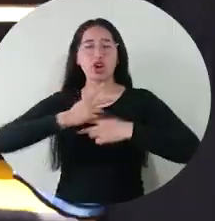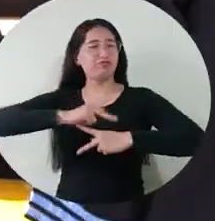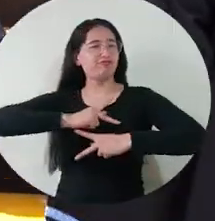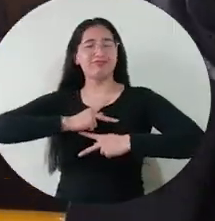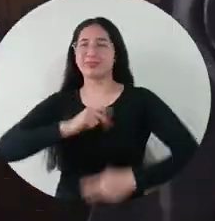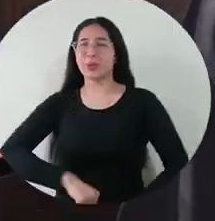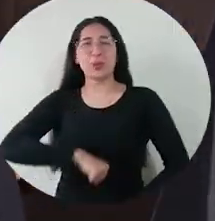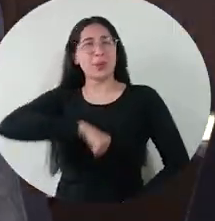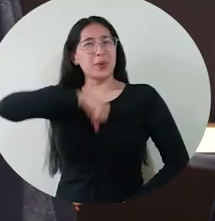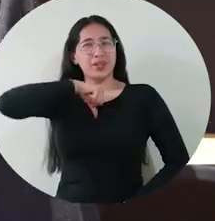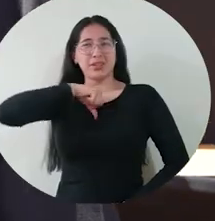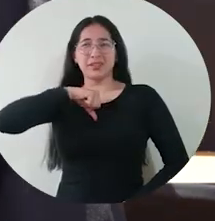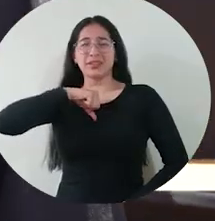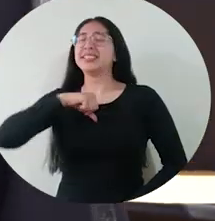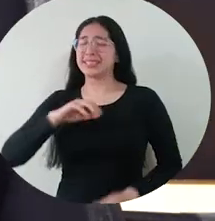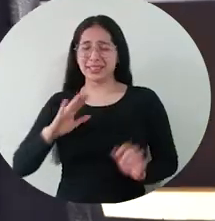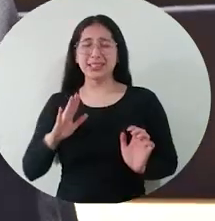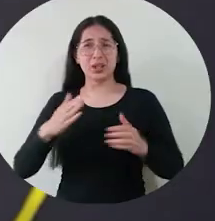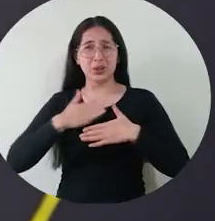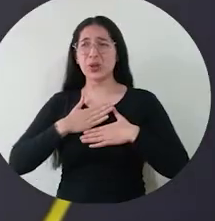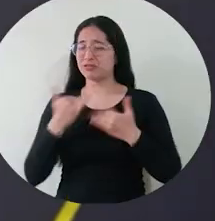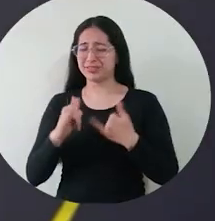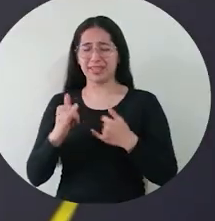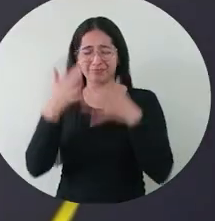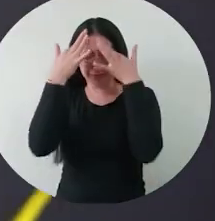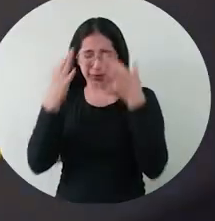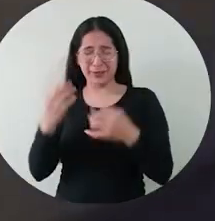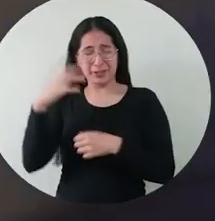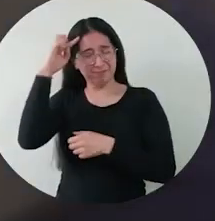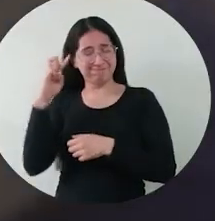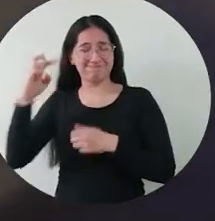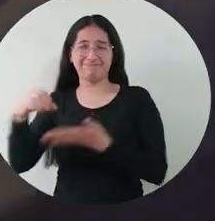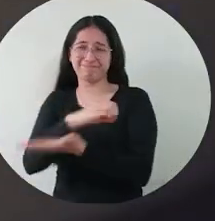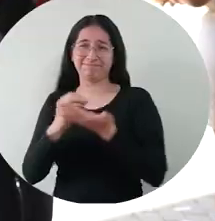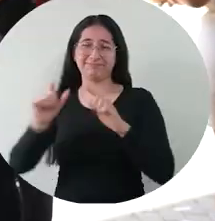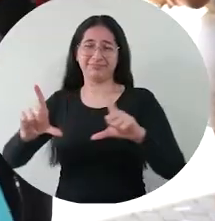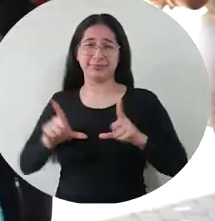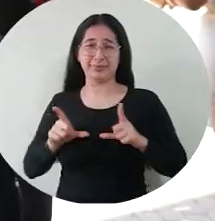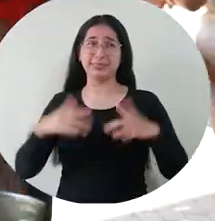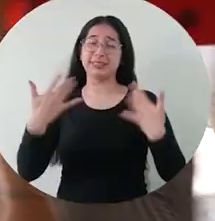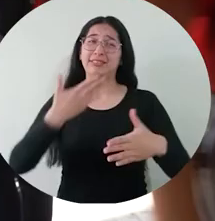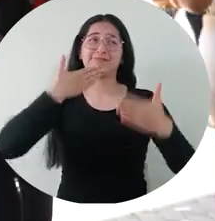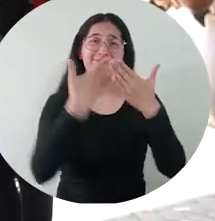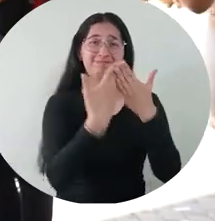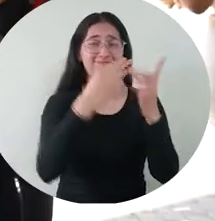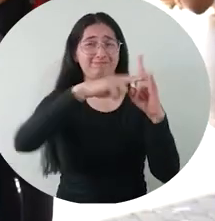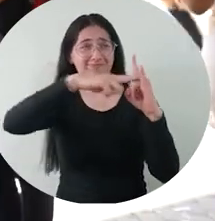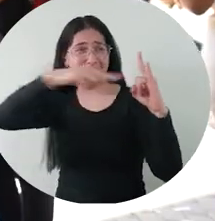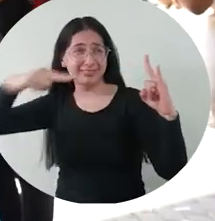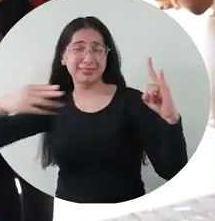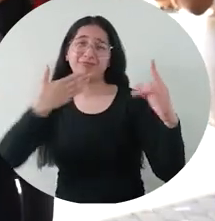Orgullo de mí misma por haber logrado graduarme como bióloga. Yo quiero agradecerle a